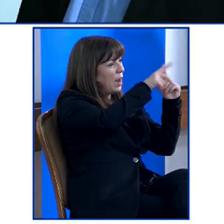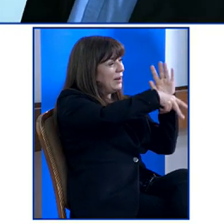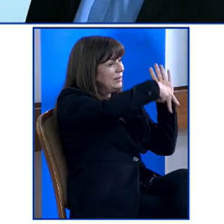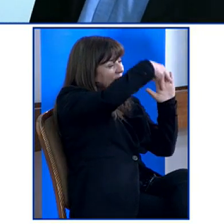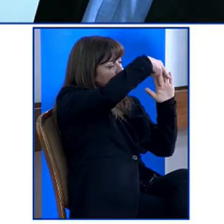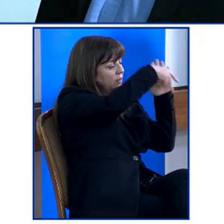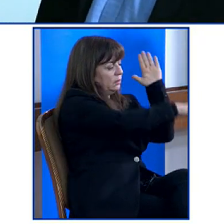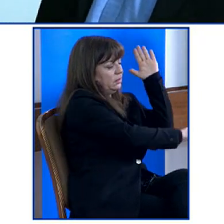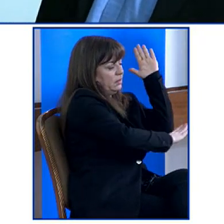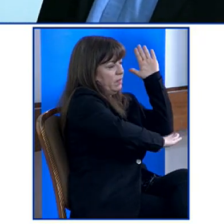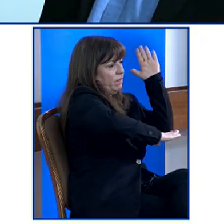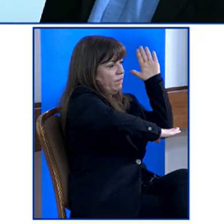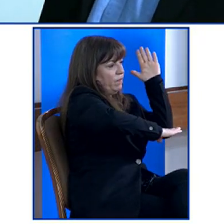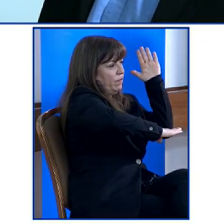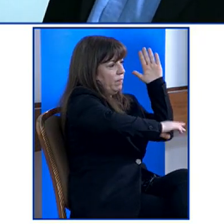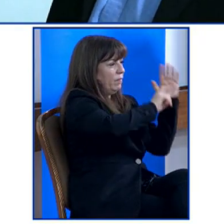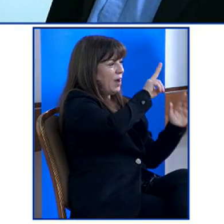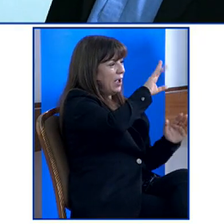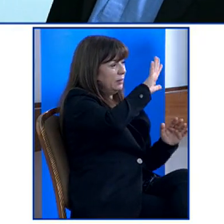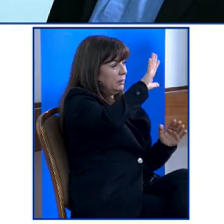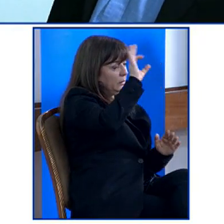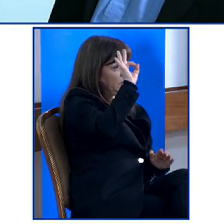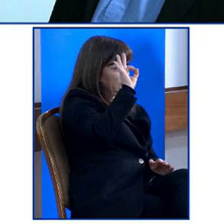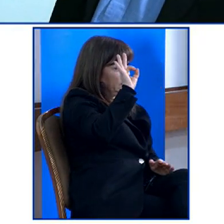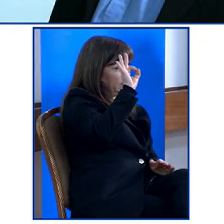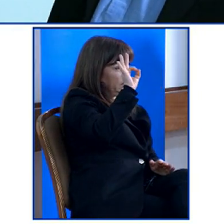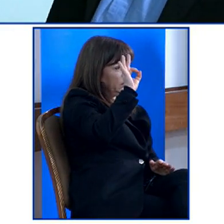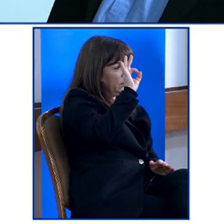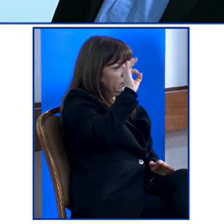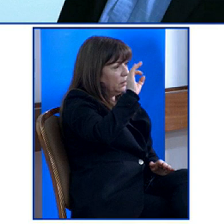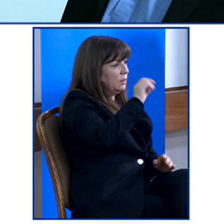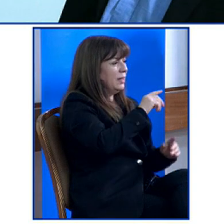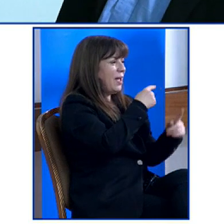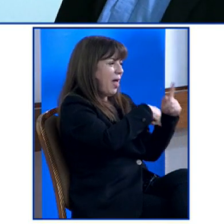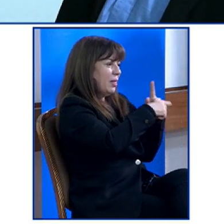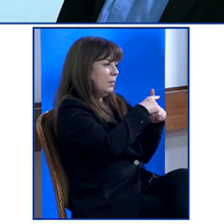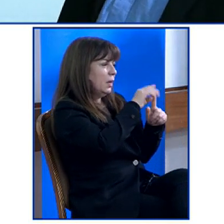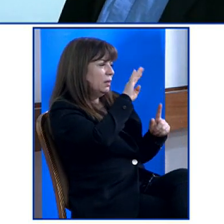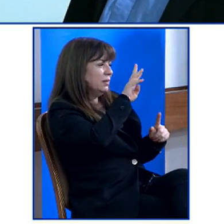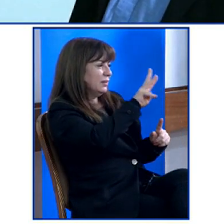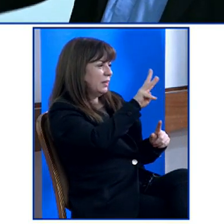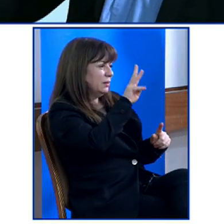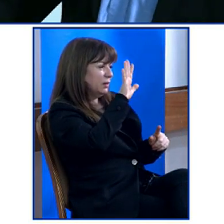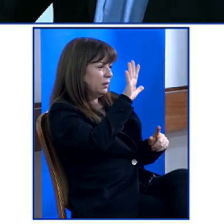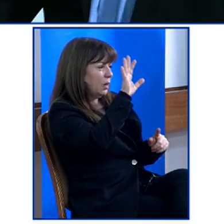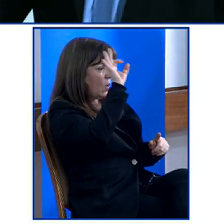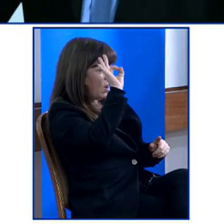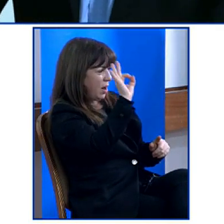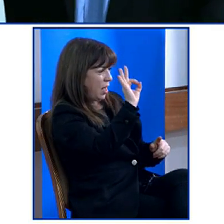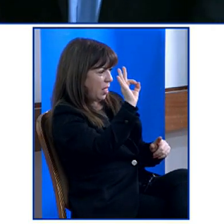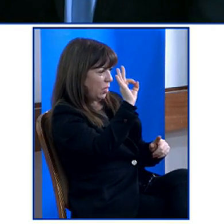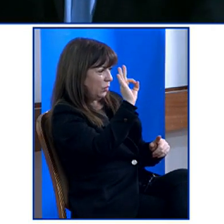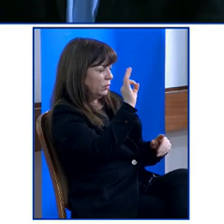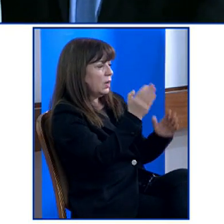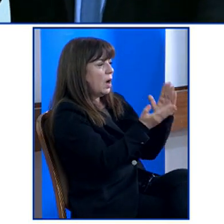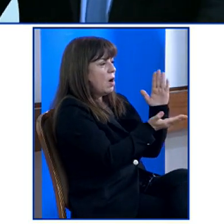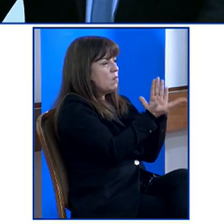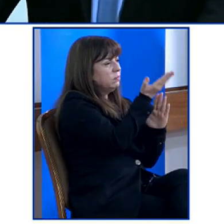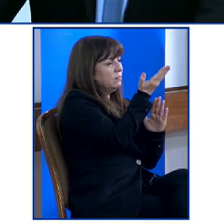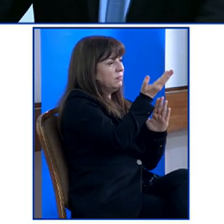base, en 25 grados. Si tomamos 35 grados, hay un aumento